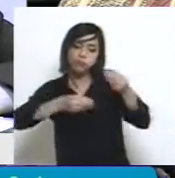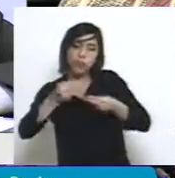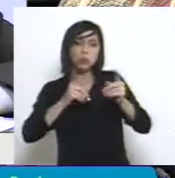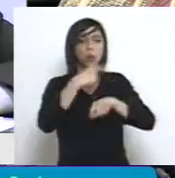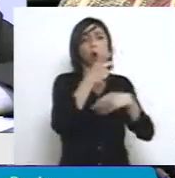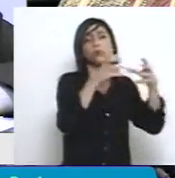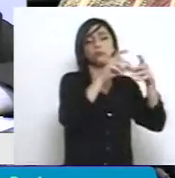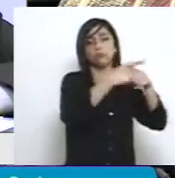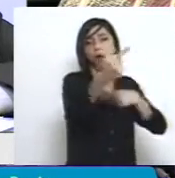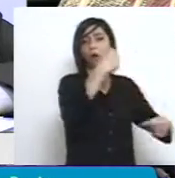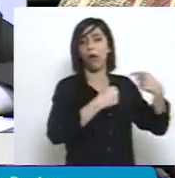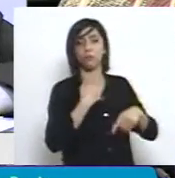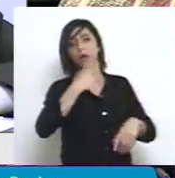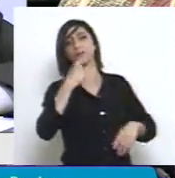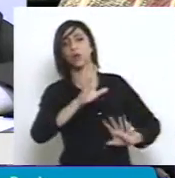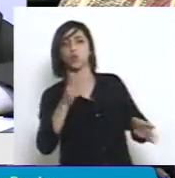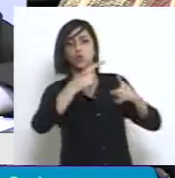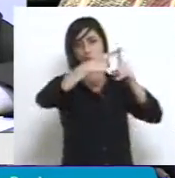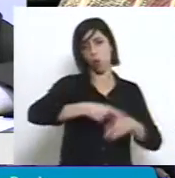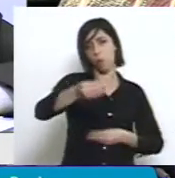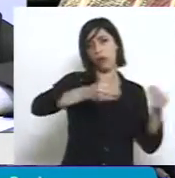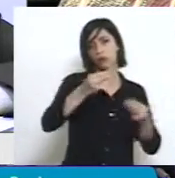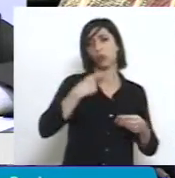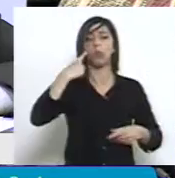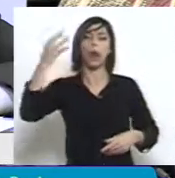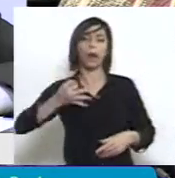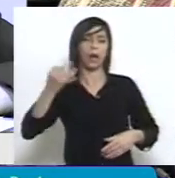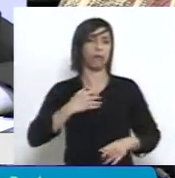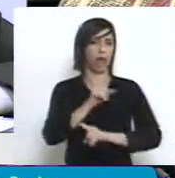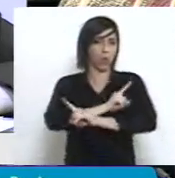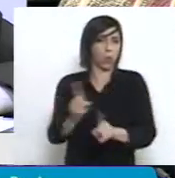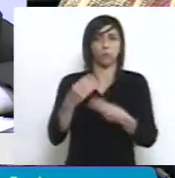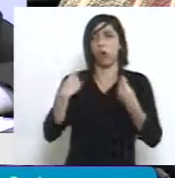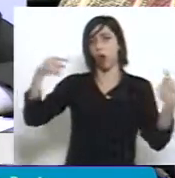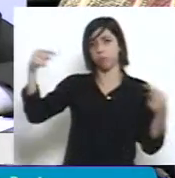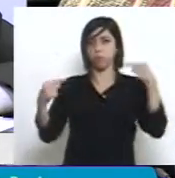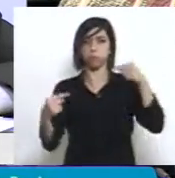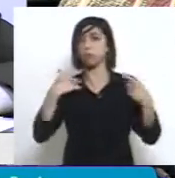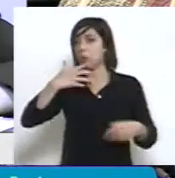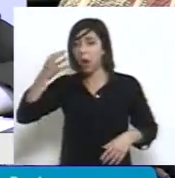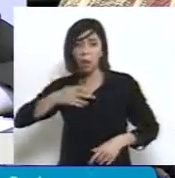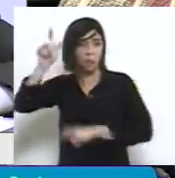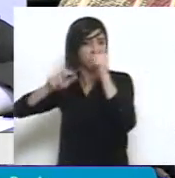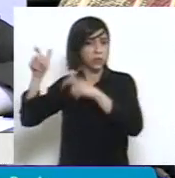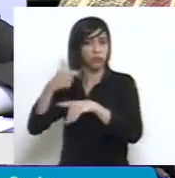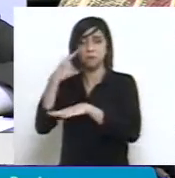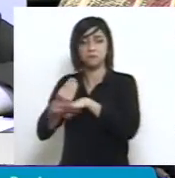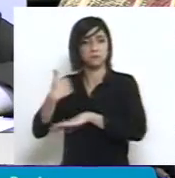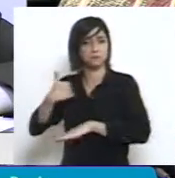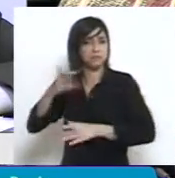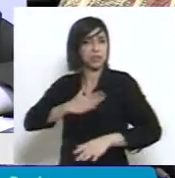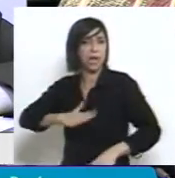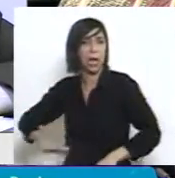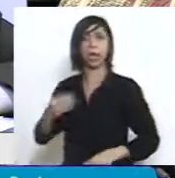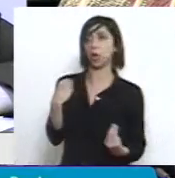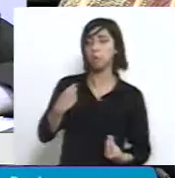permanentemente dice que el presupuesto no refleja la realidad y demás, los ciudadanos están tranquilos con este presupuesto porque